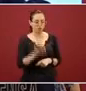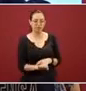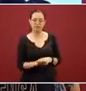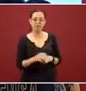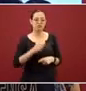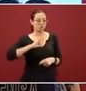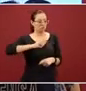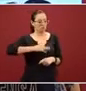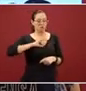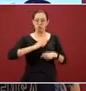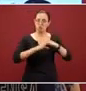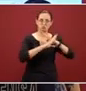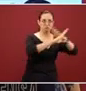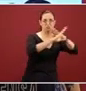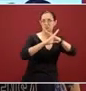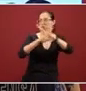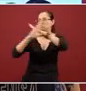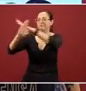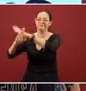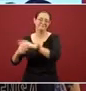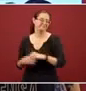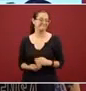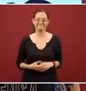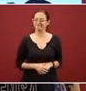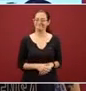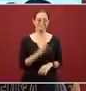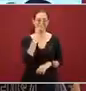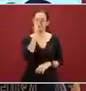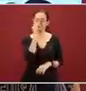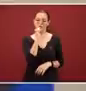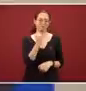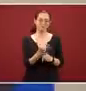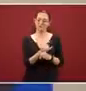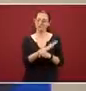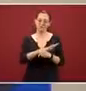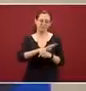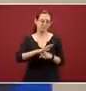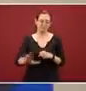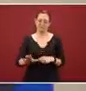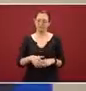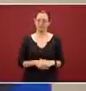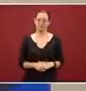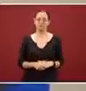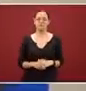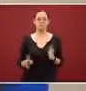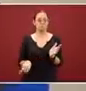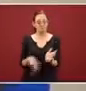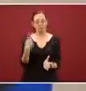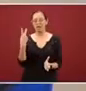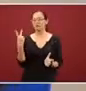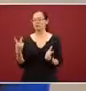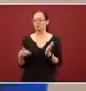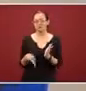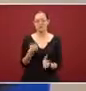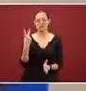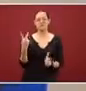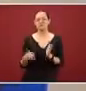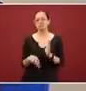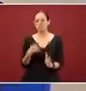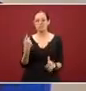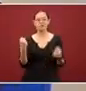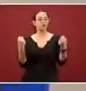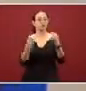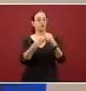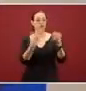virus a un territorio, realmente no tienen ningún sustento técnico. Hemos dicho abiertamente que medidas como el cierre